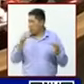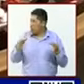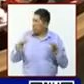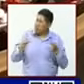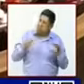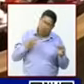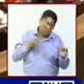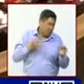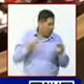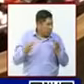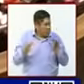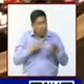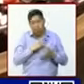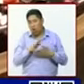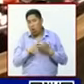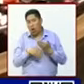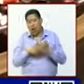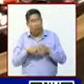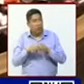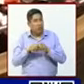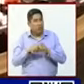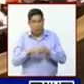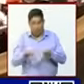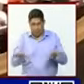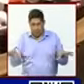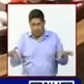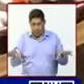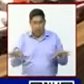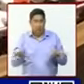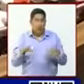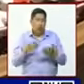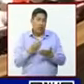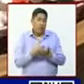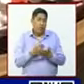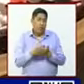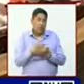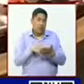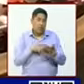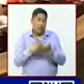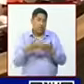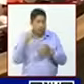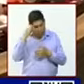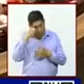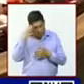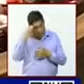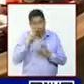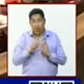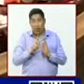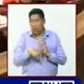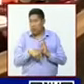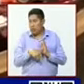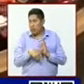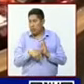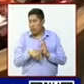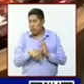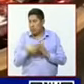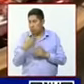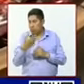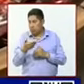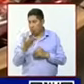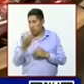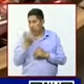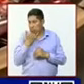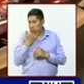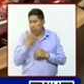supone está distribuido en diferentes partidas del Presupuesto General del Estado, y después de eso ya los parlamentarios,